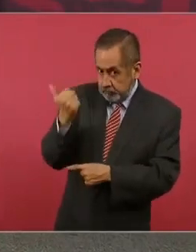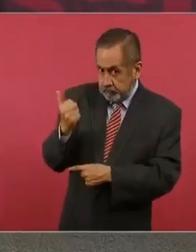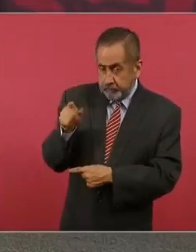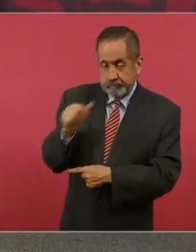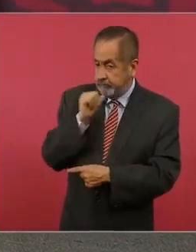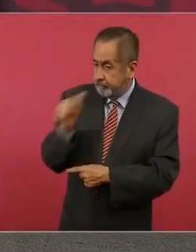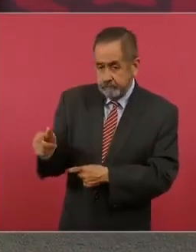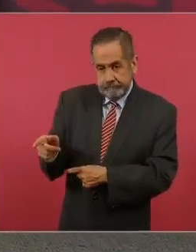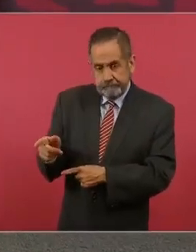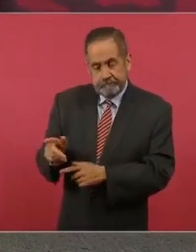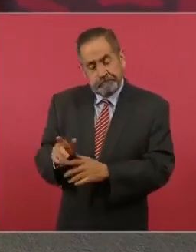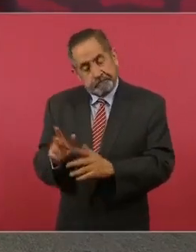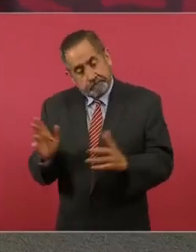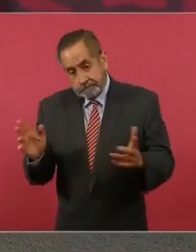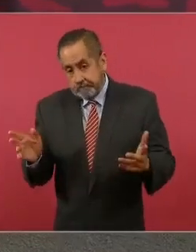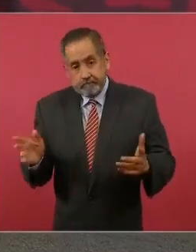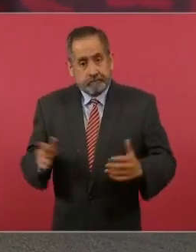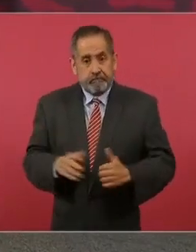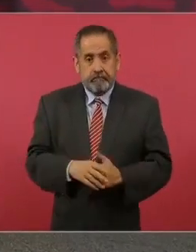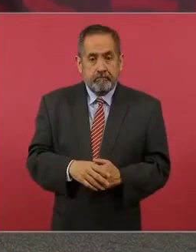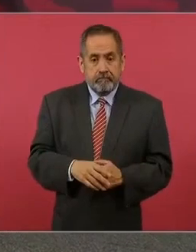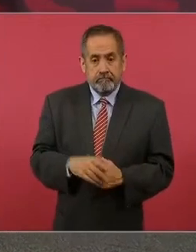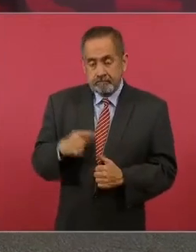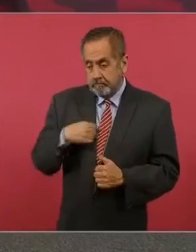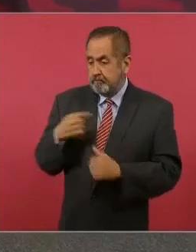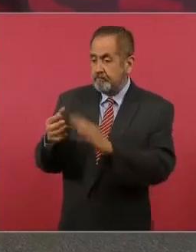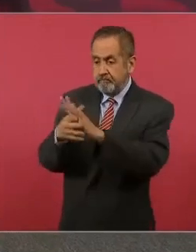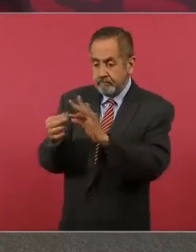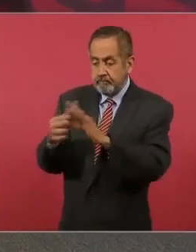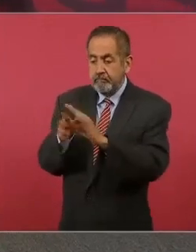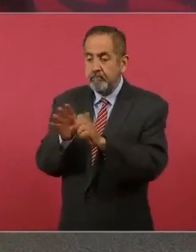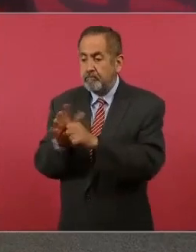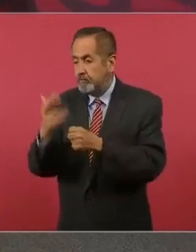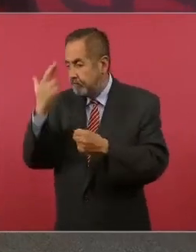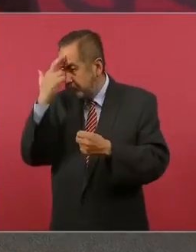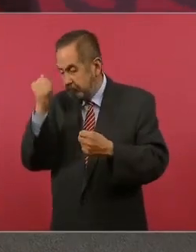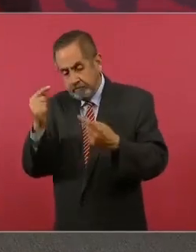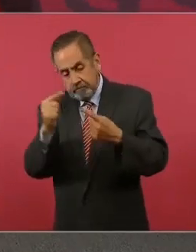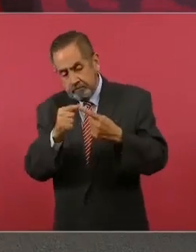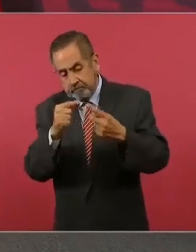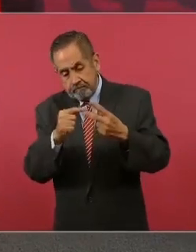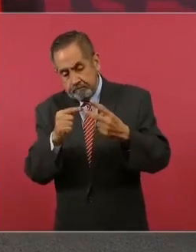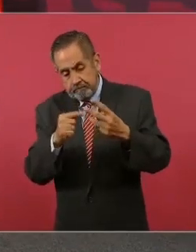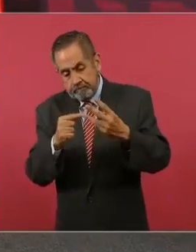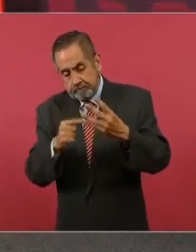lo que hay que hacer es explicarle, argumentarle por qué no,